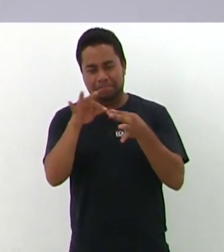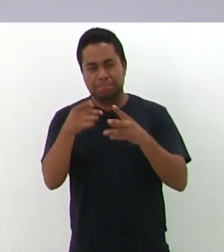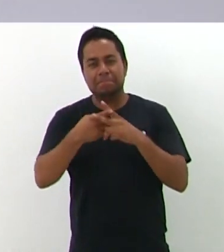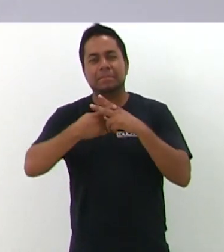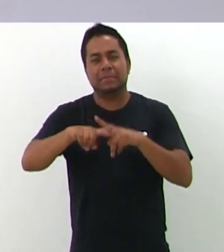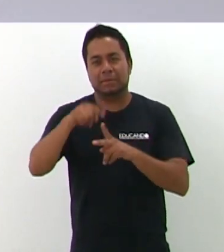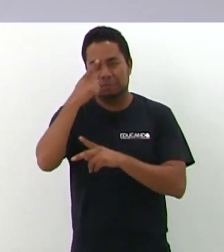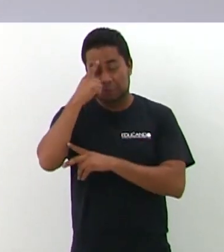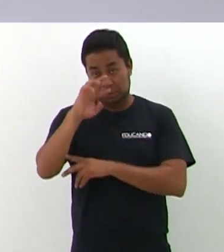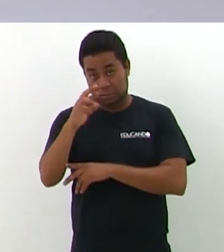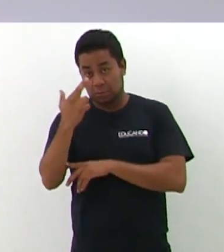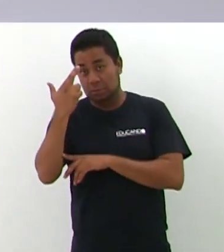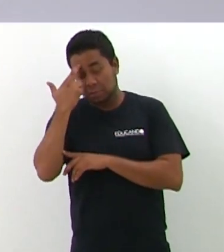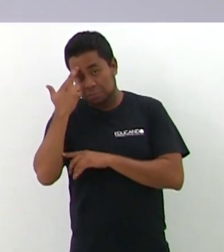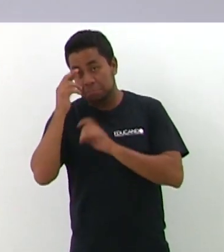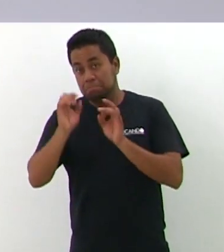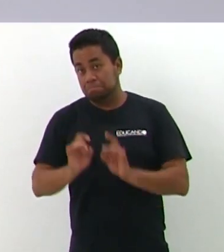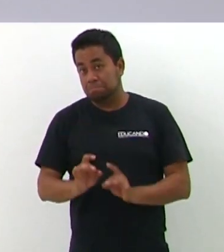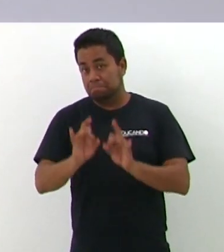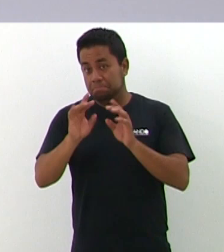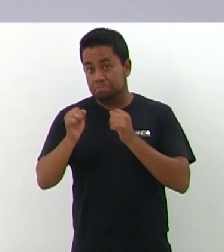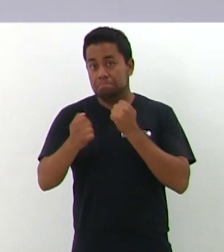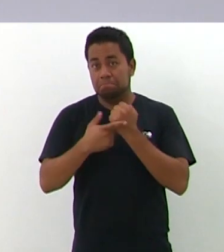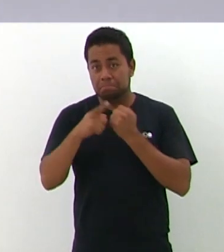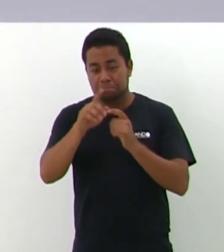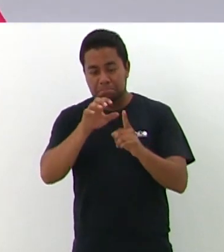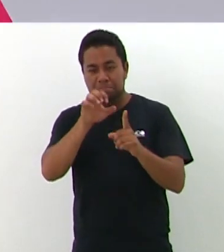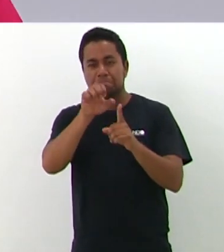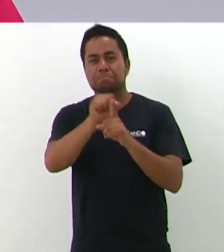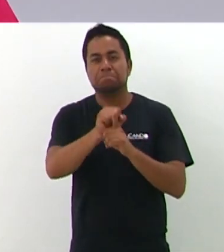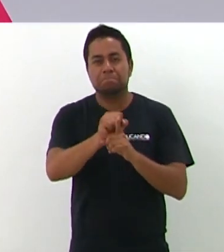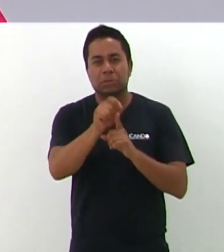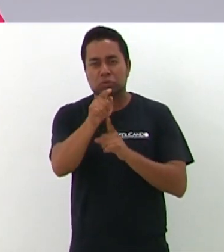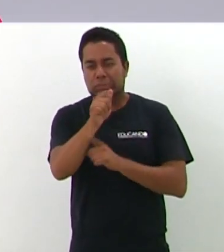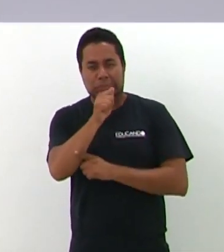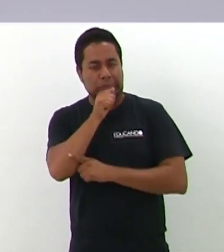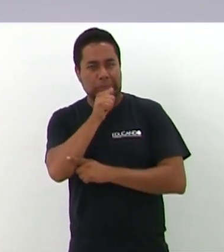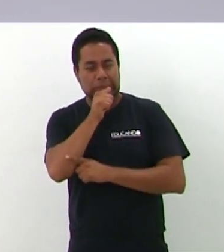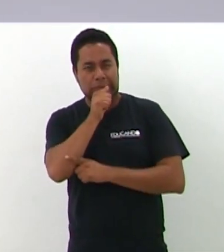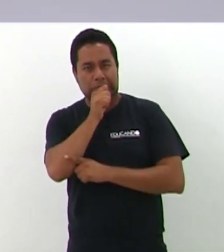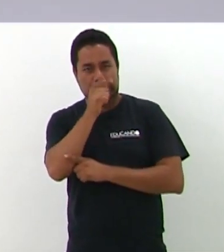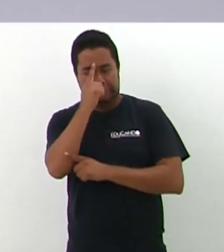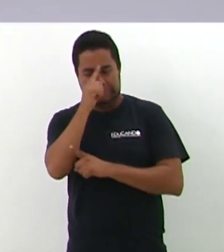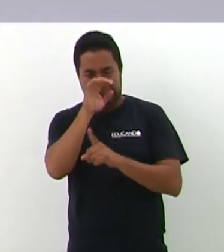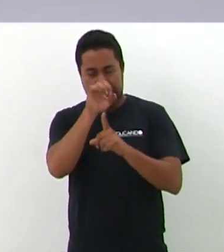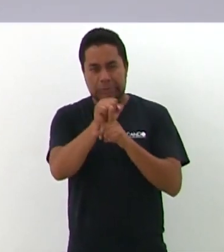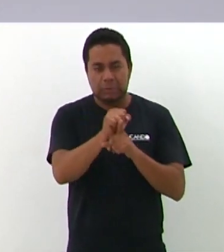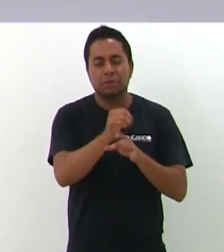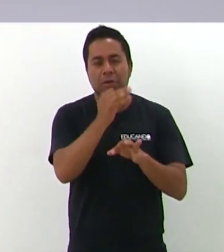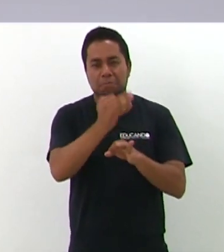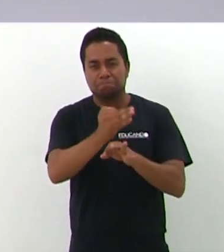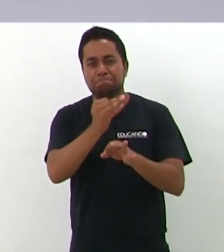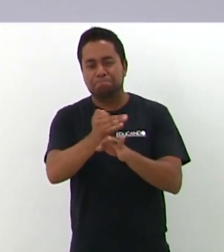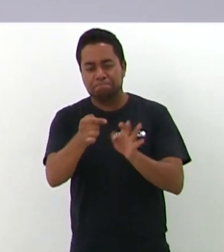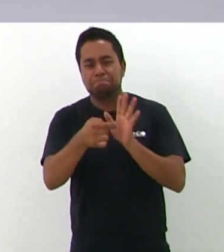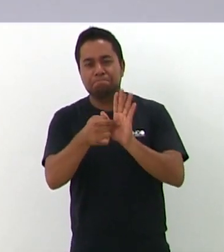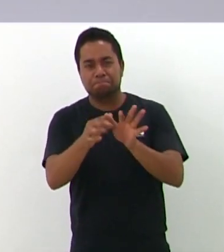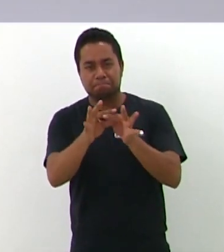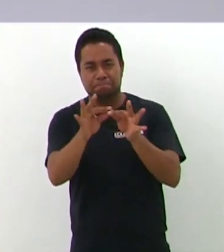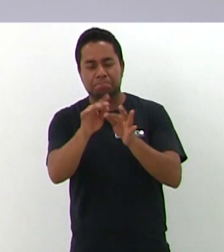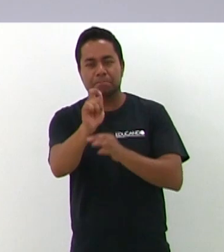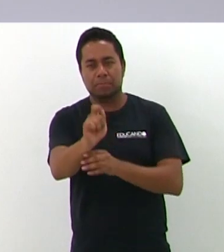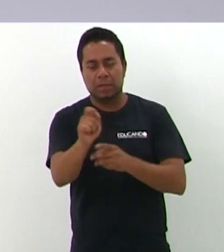para que recuerdes, si es que por de esa forma no las has recordado, las vamos a recordar hoy.